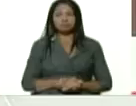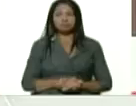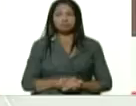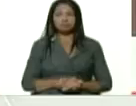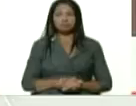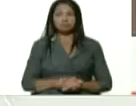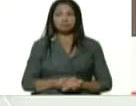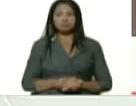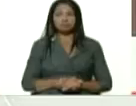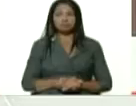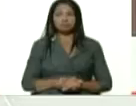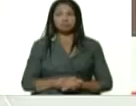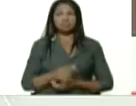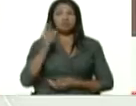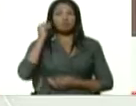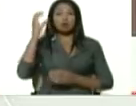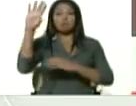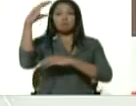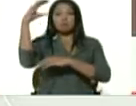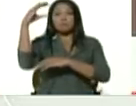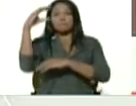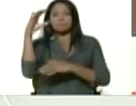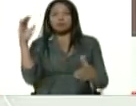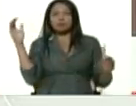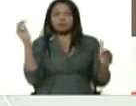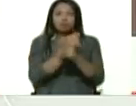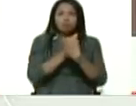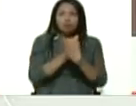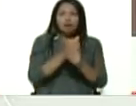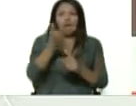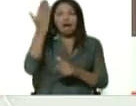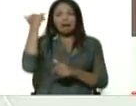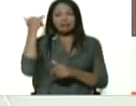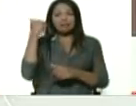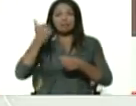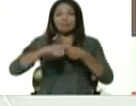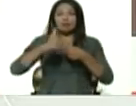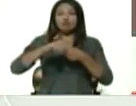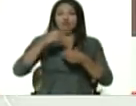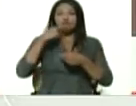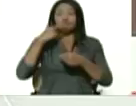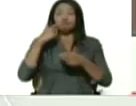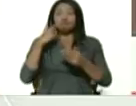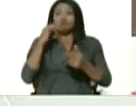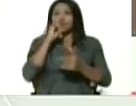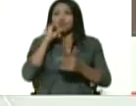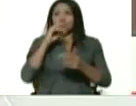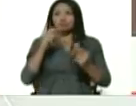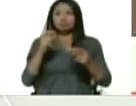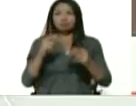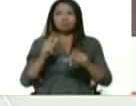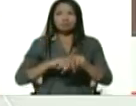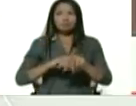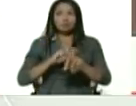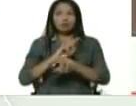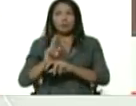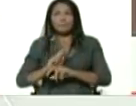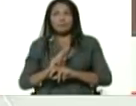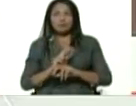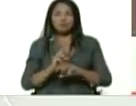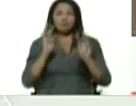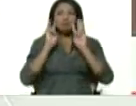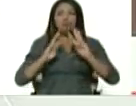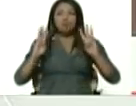la ciudadana colombiana capturada ayer en Maracaibo. Yo estoy informado en tiempo real de todo, con mi teléfono